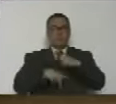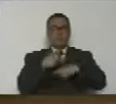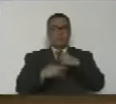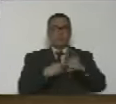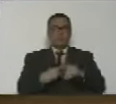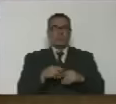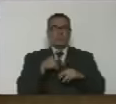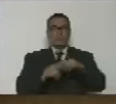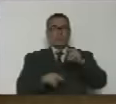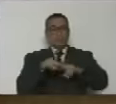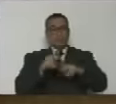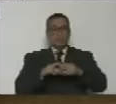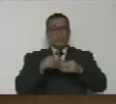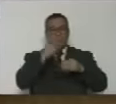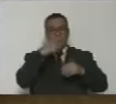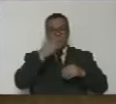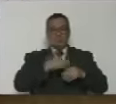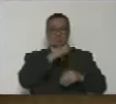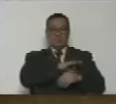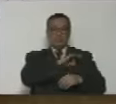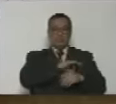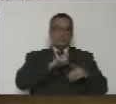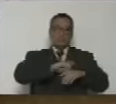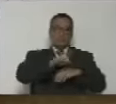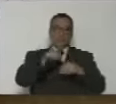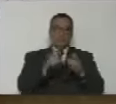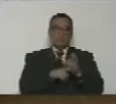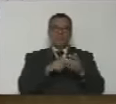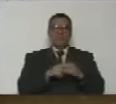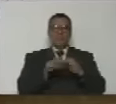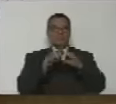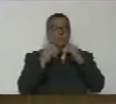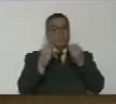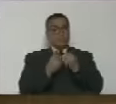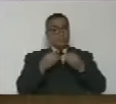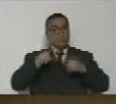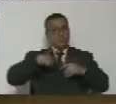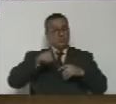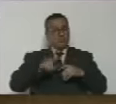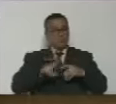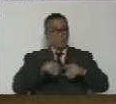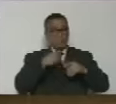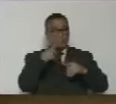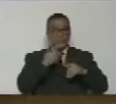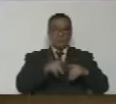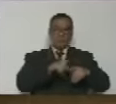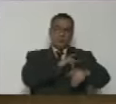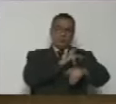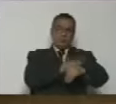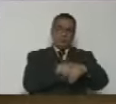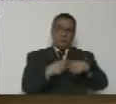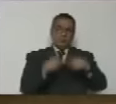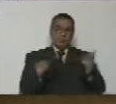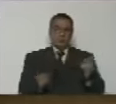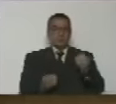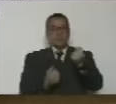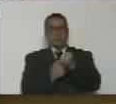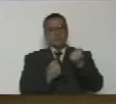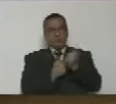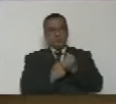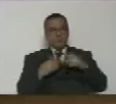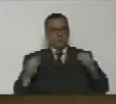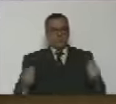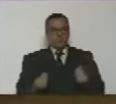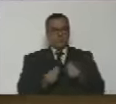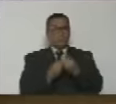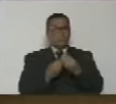las comunidades y el bienestar social general. Los órganos y entes, el poder público, promoverán, apoyarán y